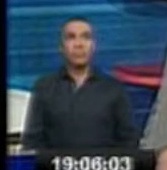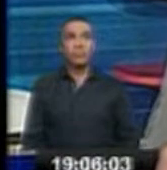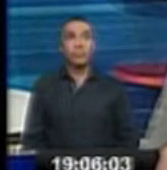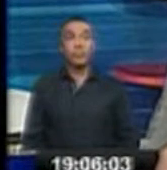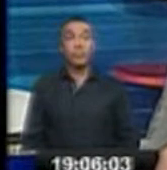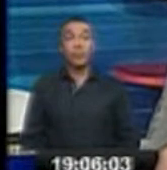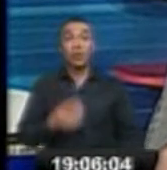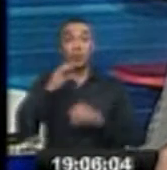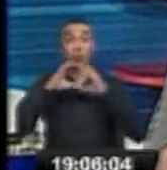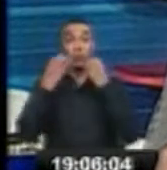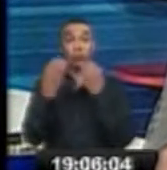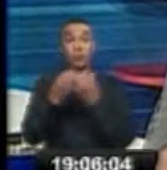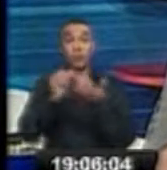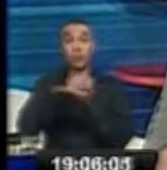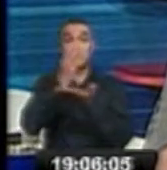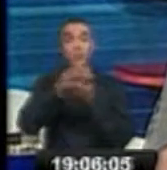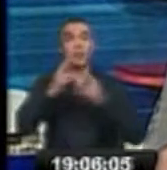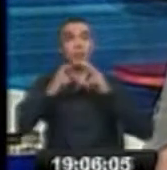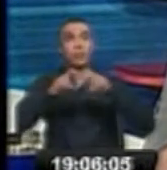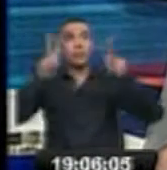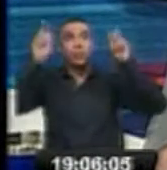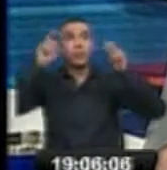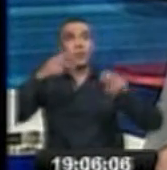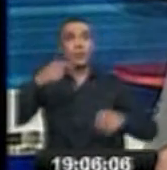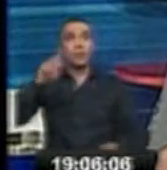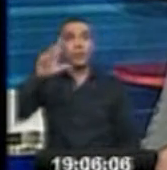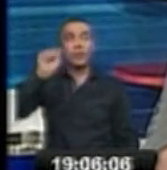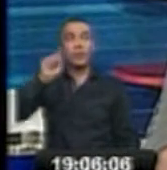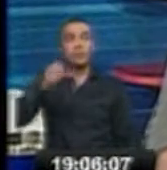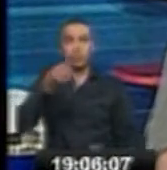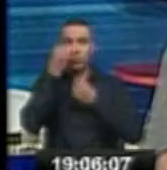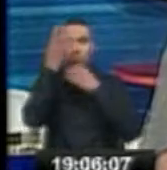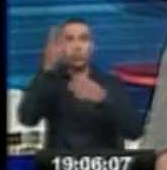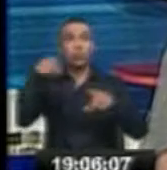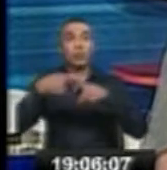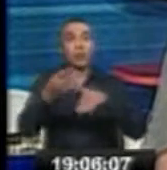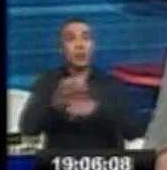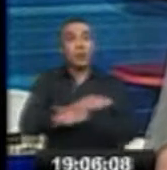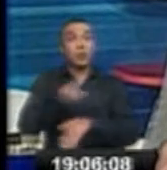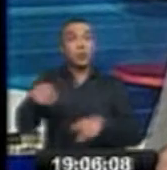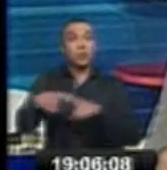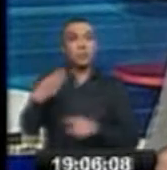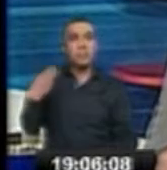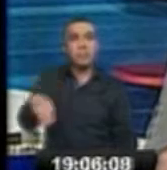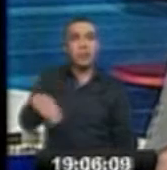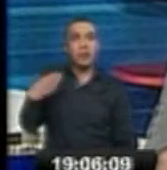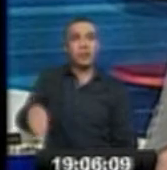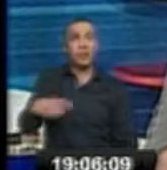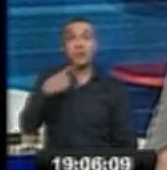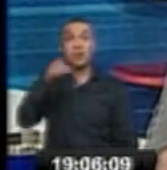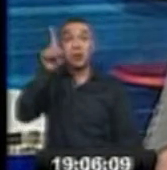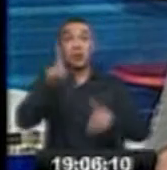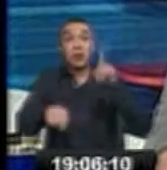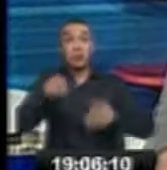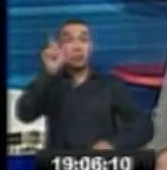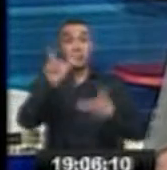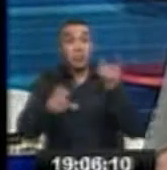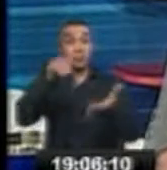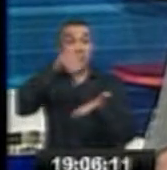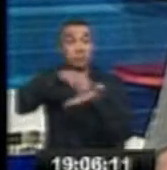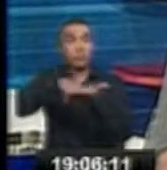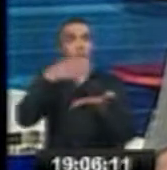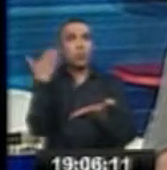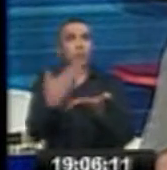La Comisión Ocasional de la Asamblea que investiga el caso Gabela presentará un informe preliminar el miércoles. Según algunos de sus integrantes, las